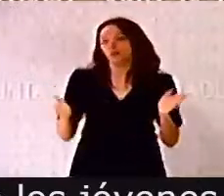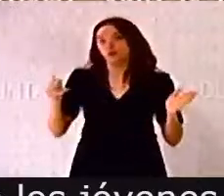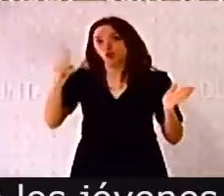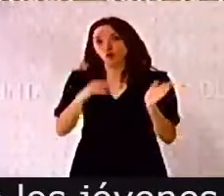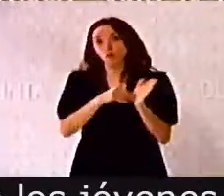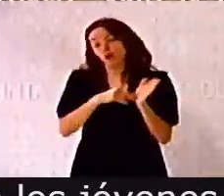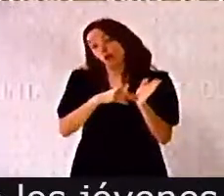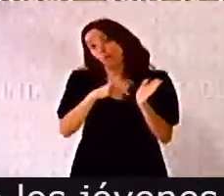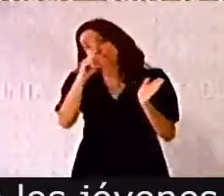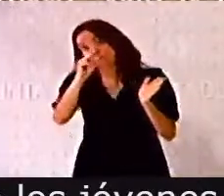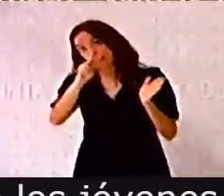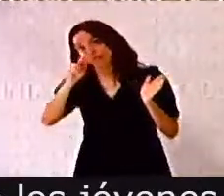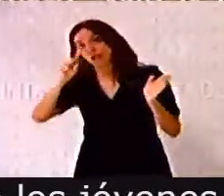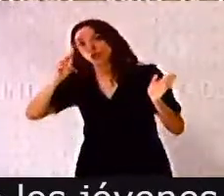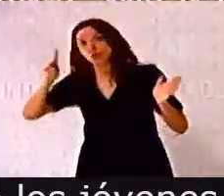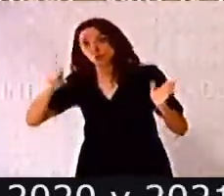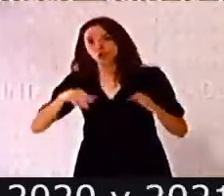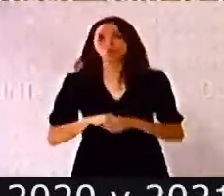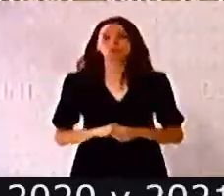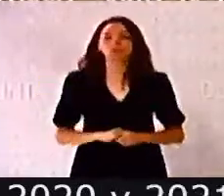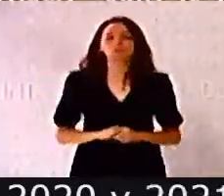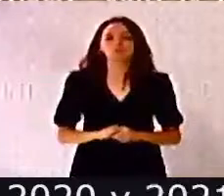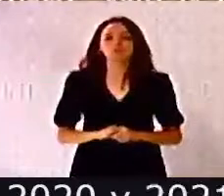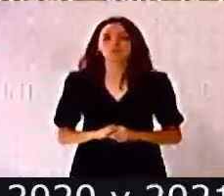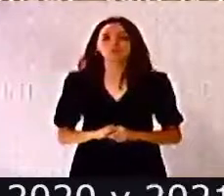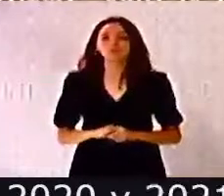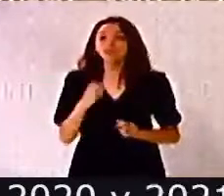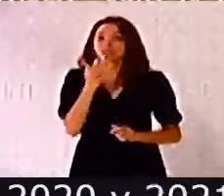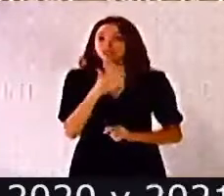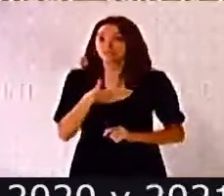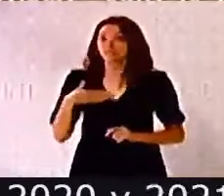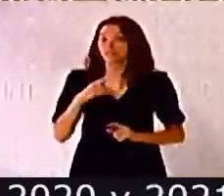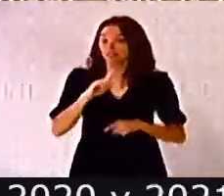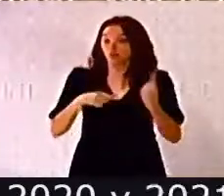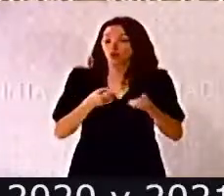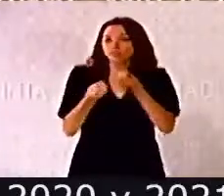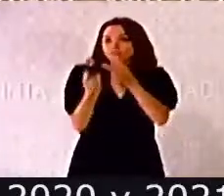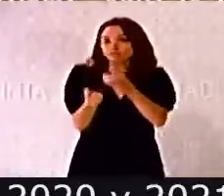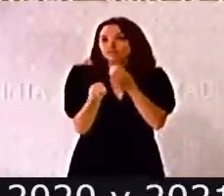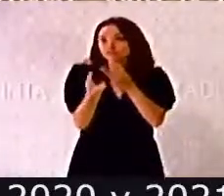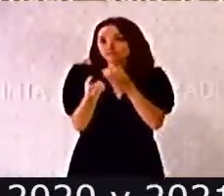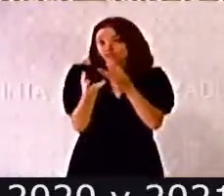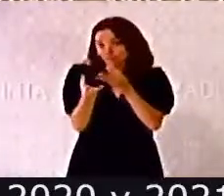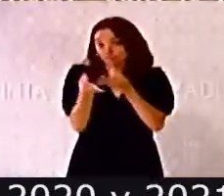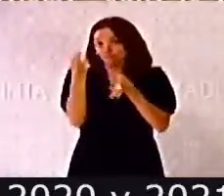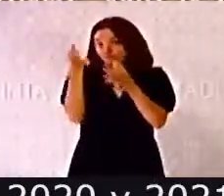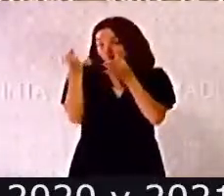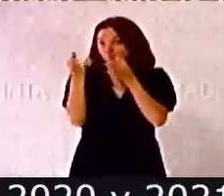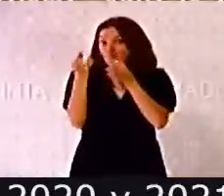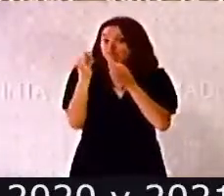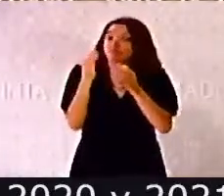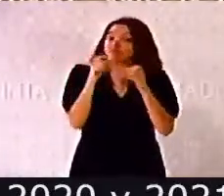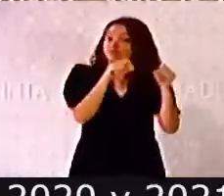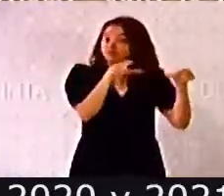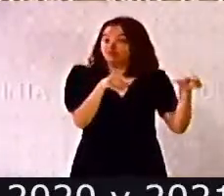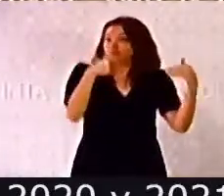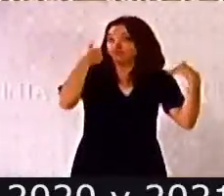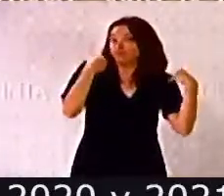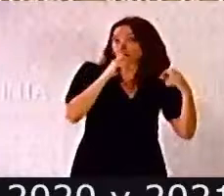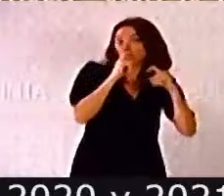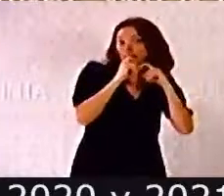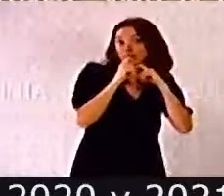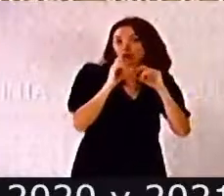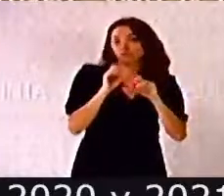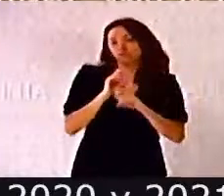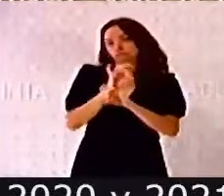2021. Si queréis ampliación de la información, desde el gabinete de prensa os lo pueden